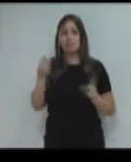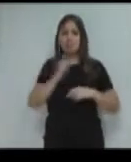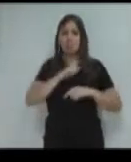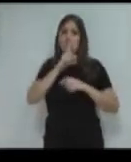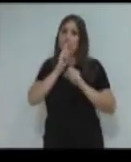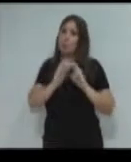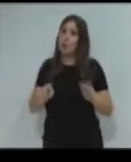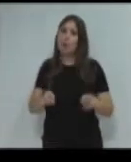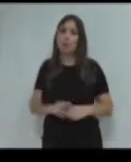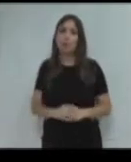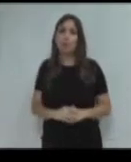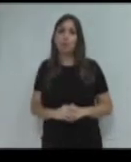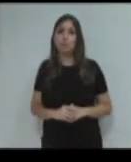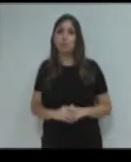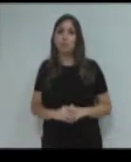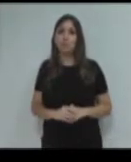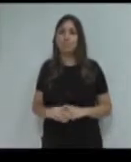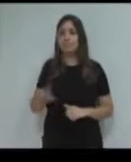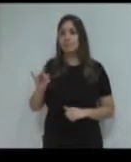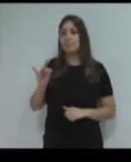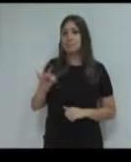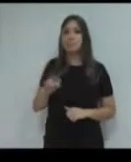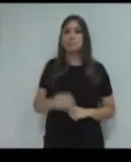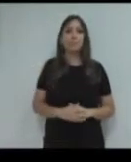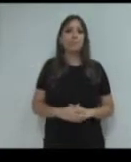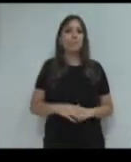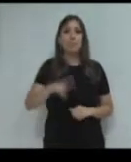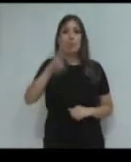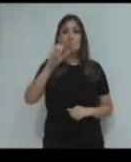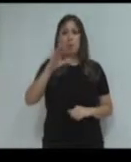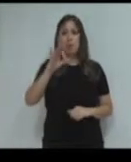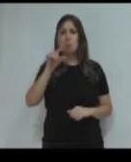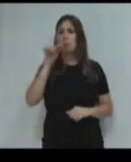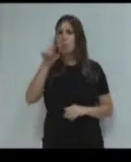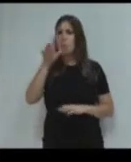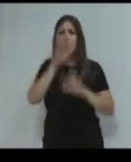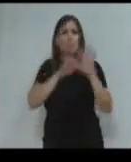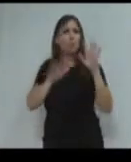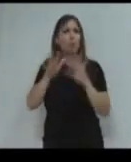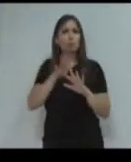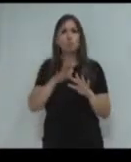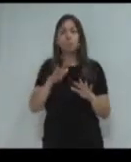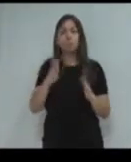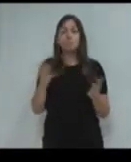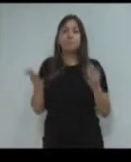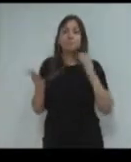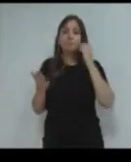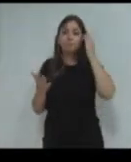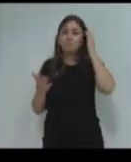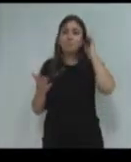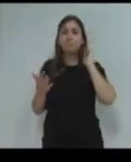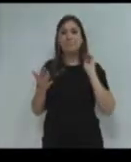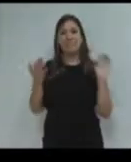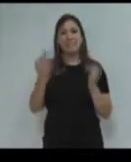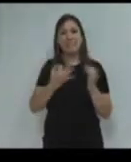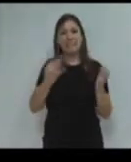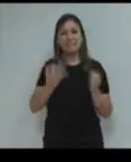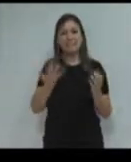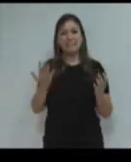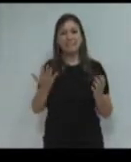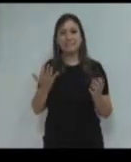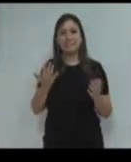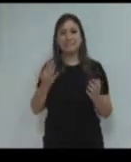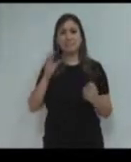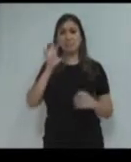empeora. El test alternativo, sí. Porque eso es muy confuso. O sea, describir... O sea, ¿qué te vas a imaginar que